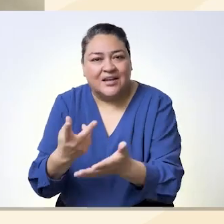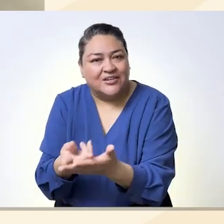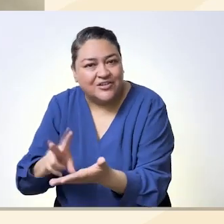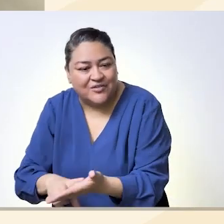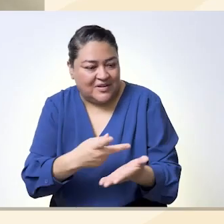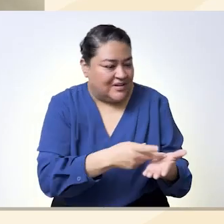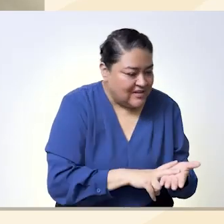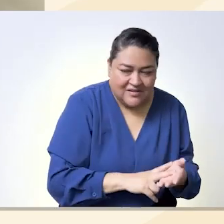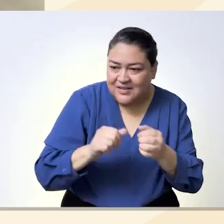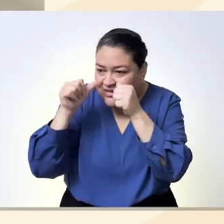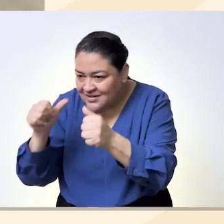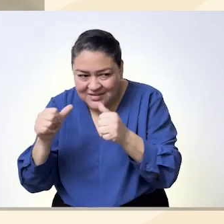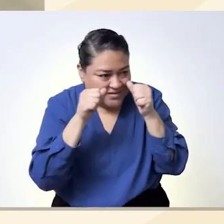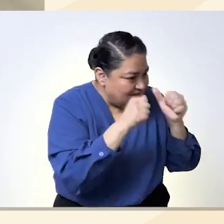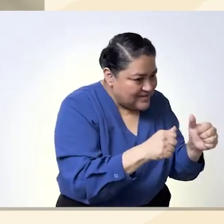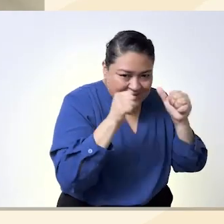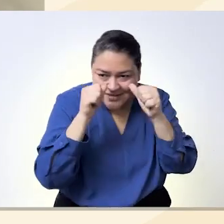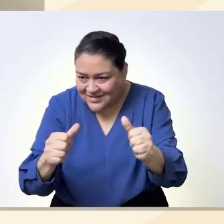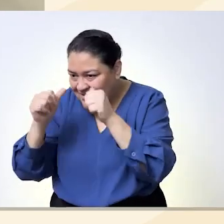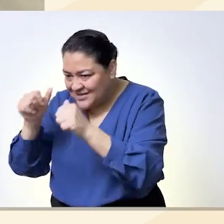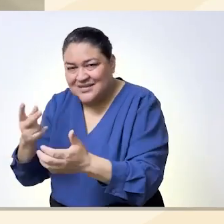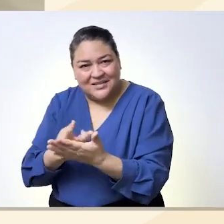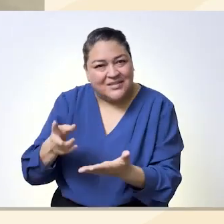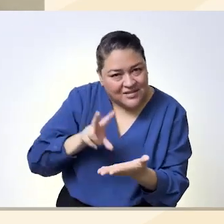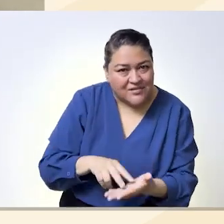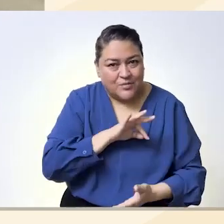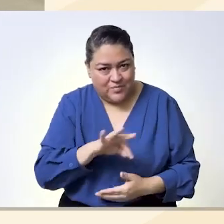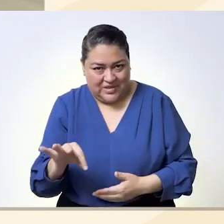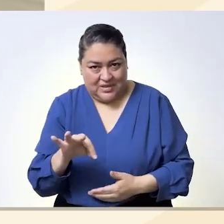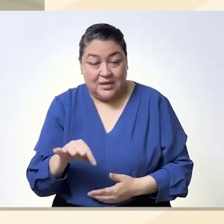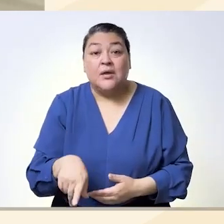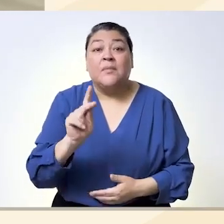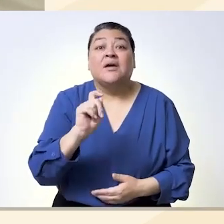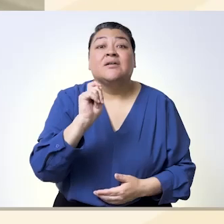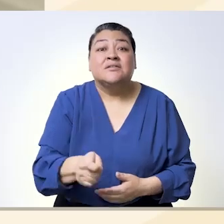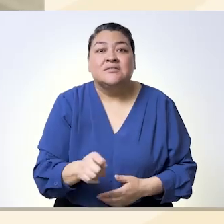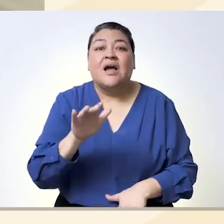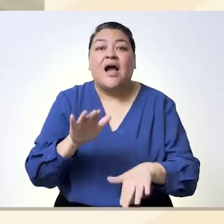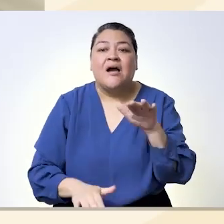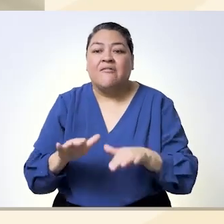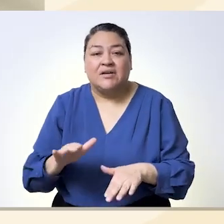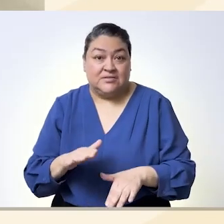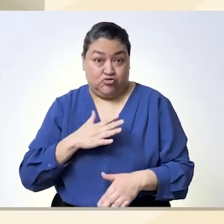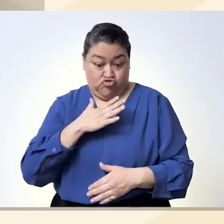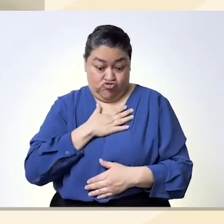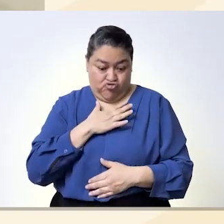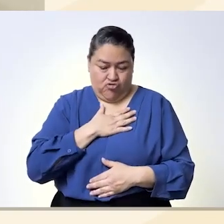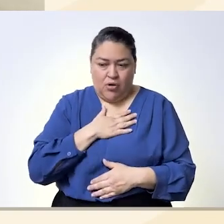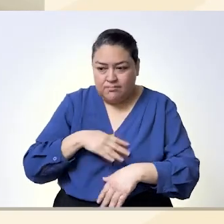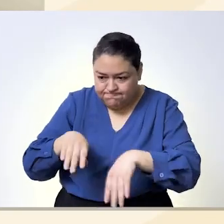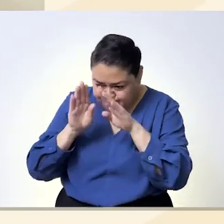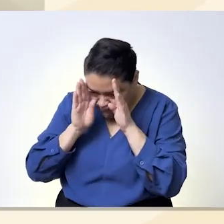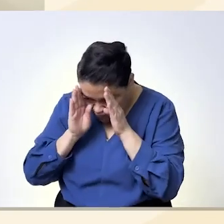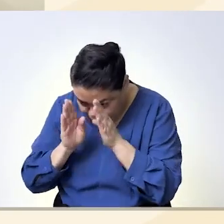multitasking. Estoy un poquito aquí y estoy un poquito acá y un poquito de todo. Pero Estamos al en mismo todos tiempo también puedo estar solo